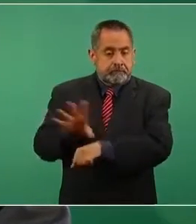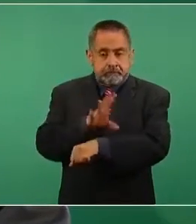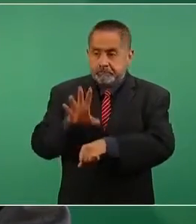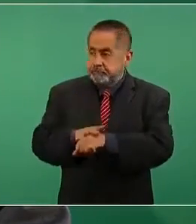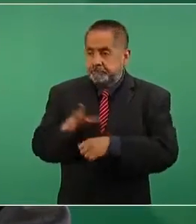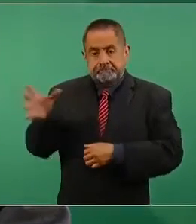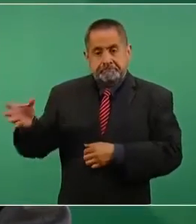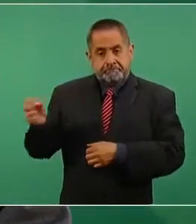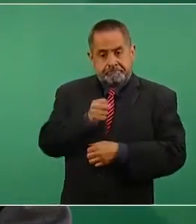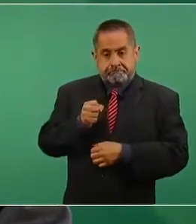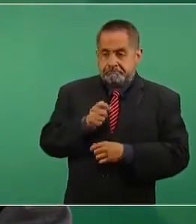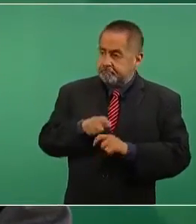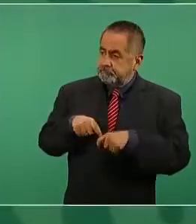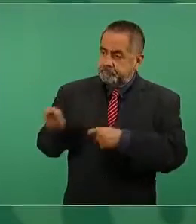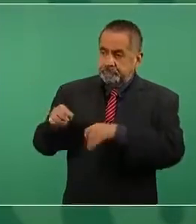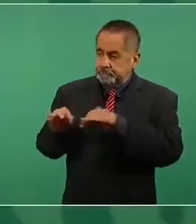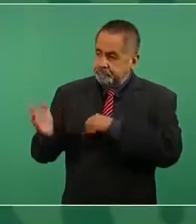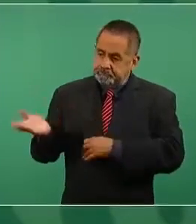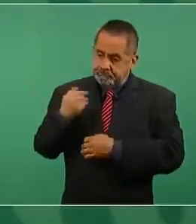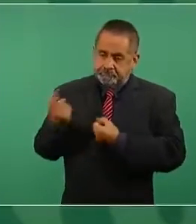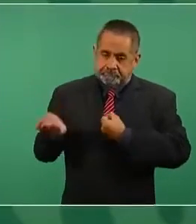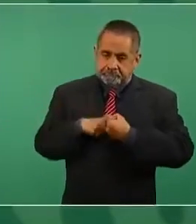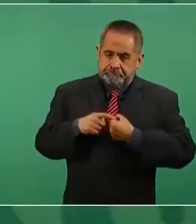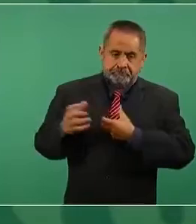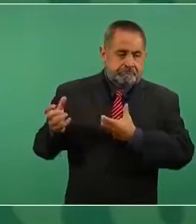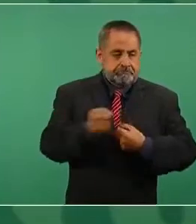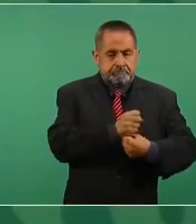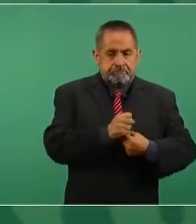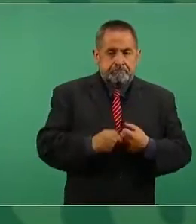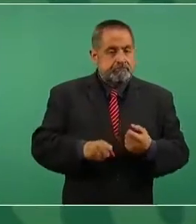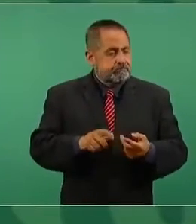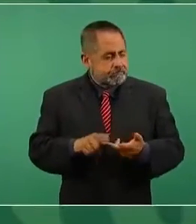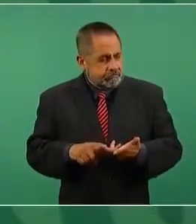Energía y al mismo